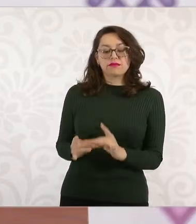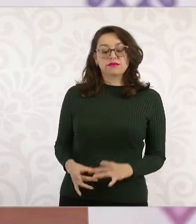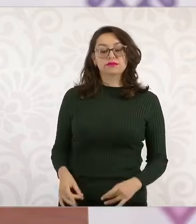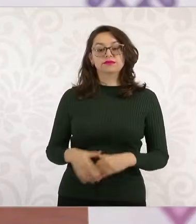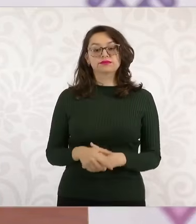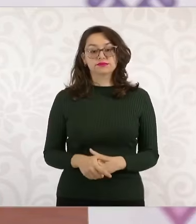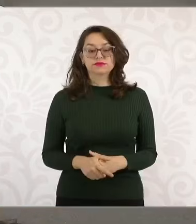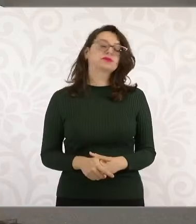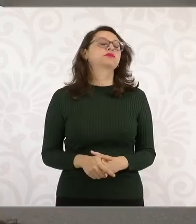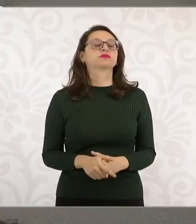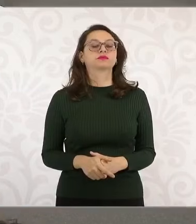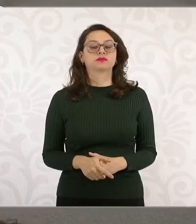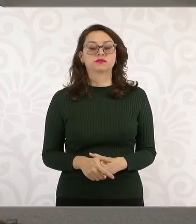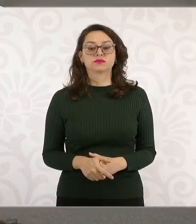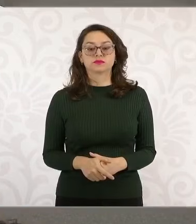demás.